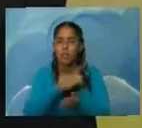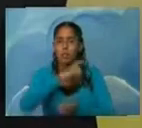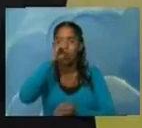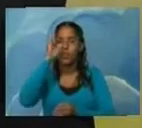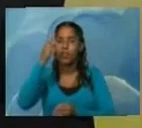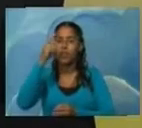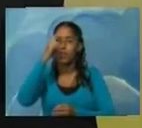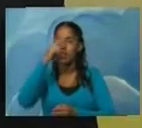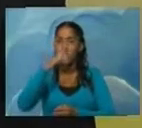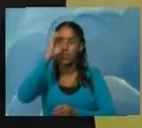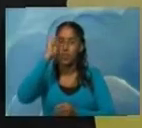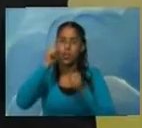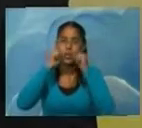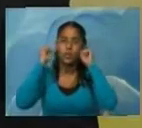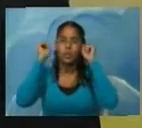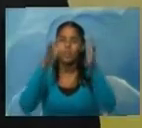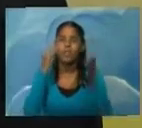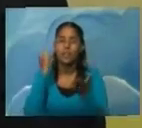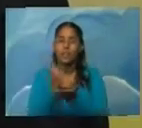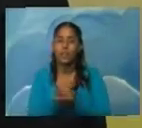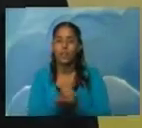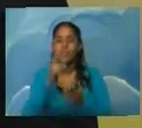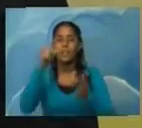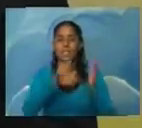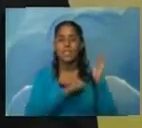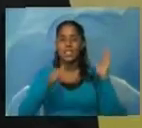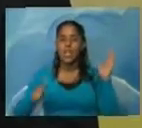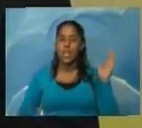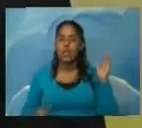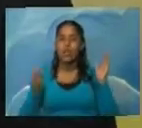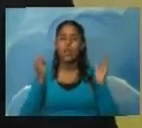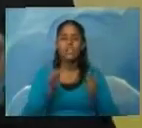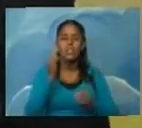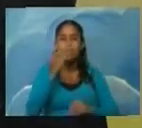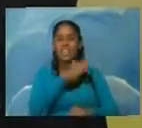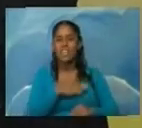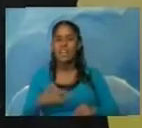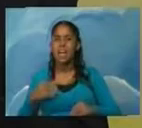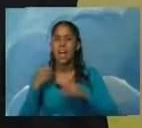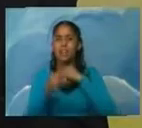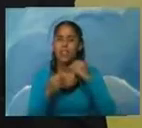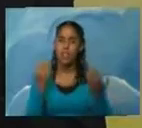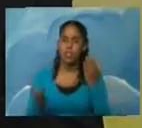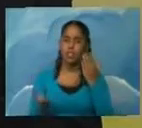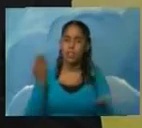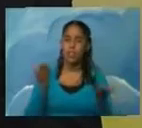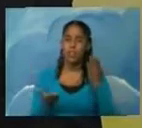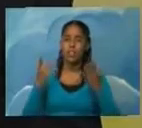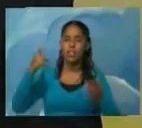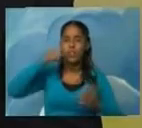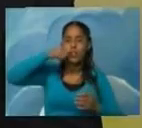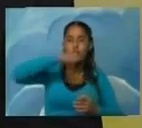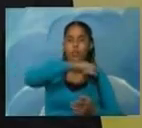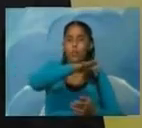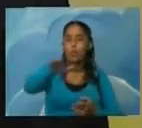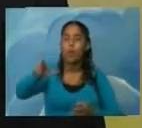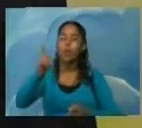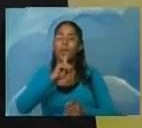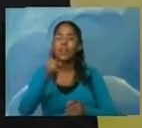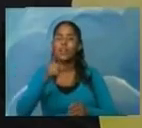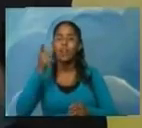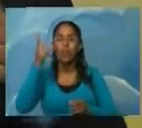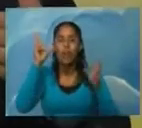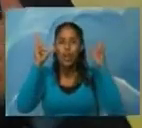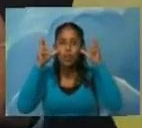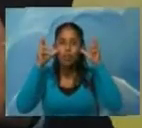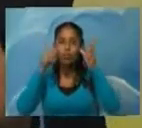le dé larga vida. Sí, Señor. Amén. El Señor siempre quiere hacer diferencia entre su pueblo y el que no le oye, el que no le